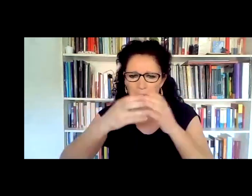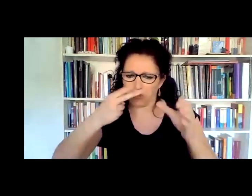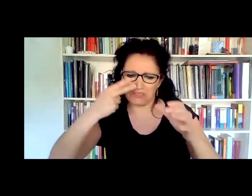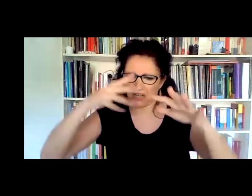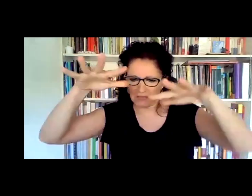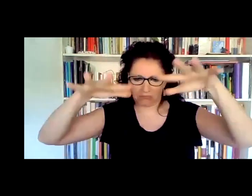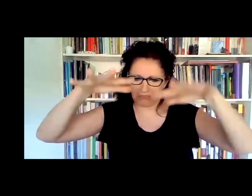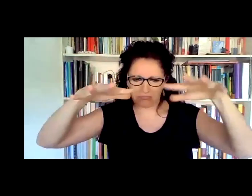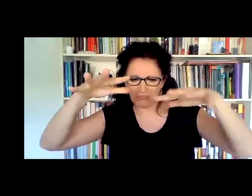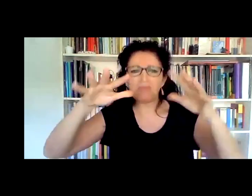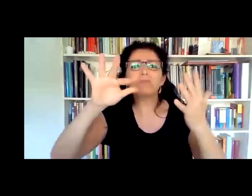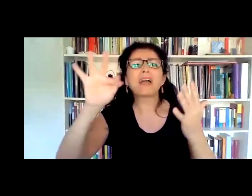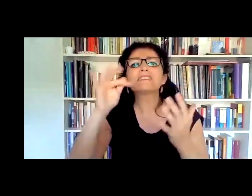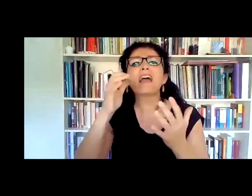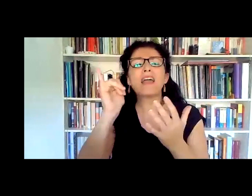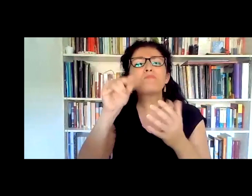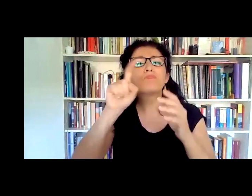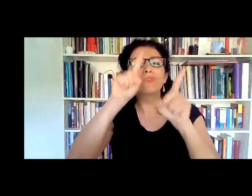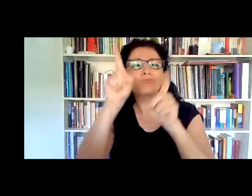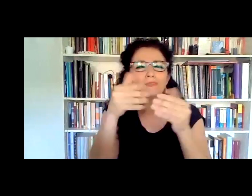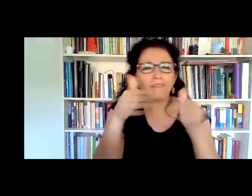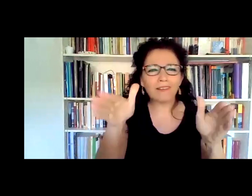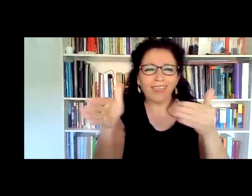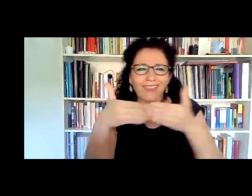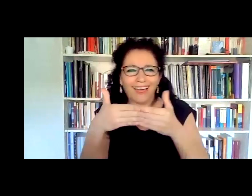La opinión de los grupos de interés es similar.